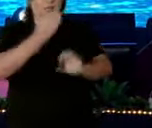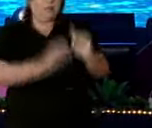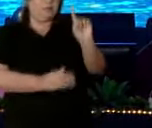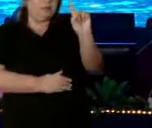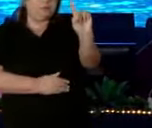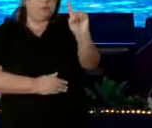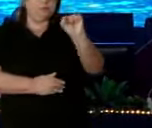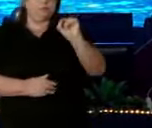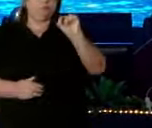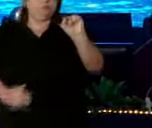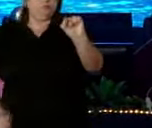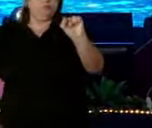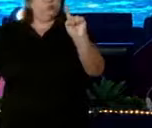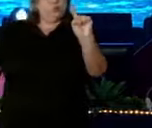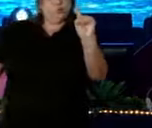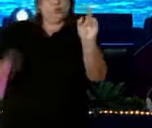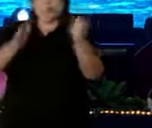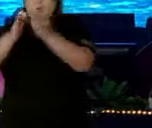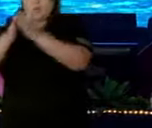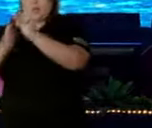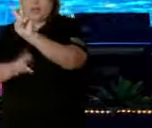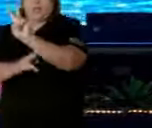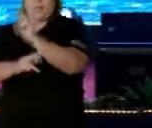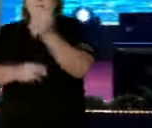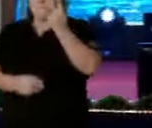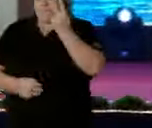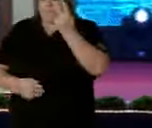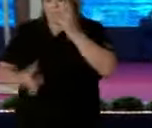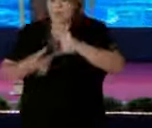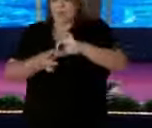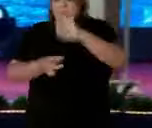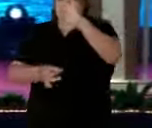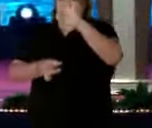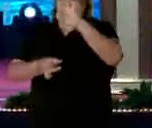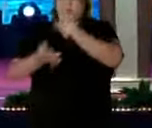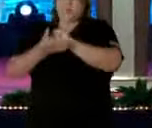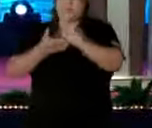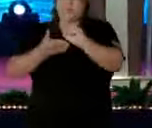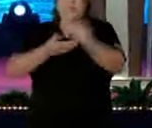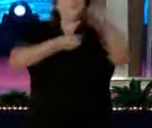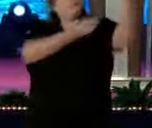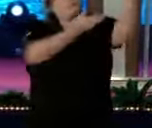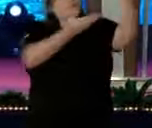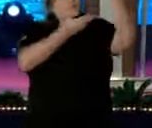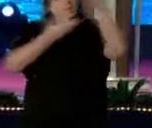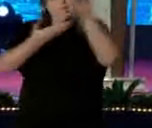verso 1 y 2, vemos al Espíritu Santo traer orden.